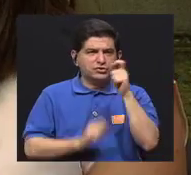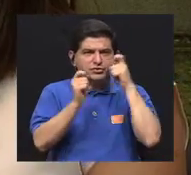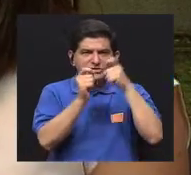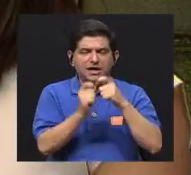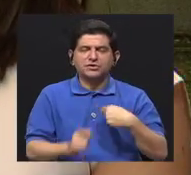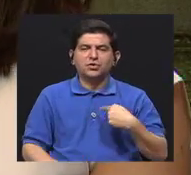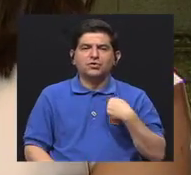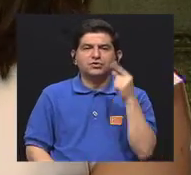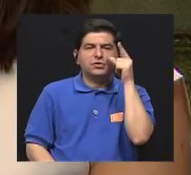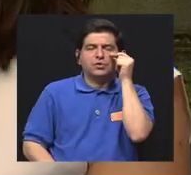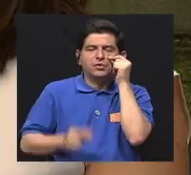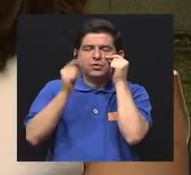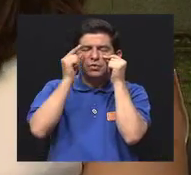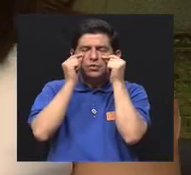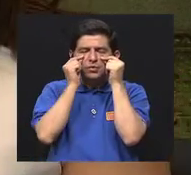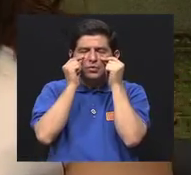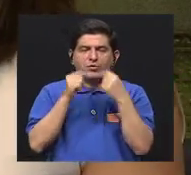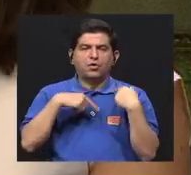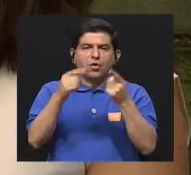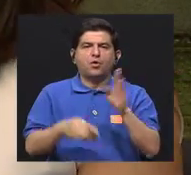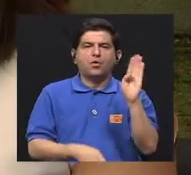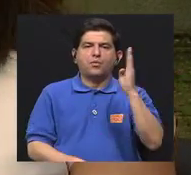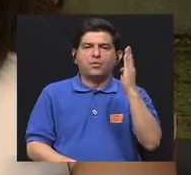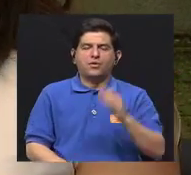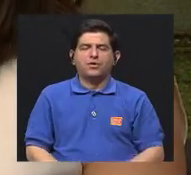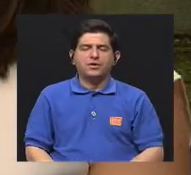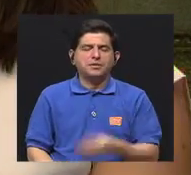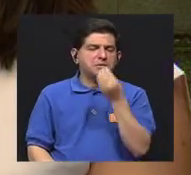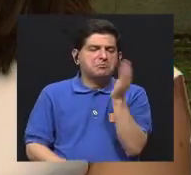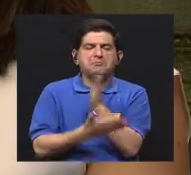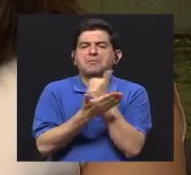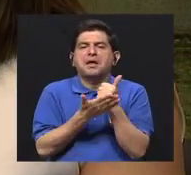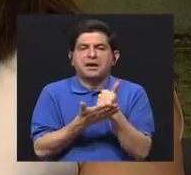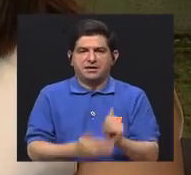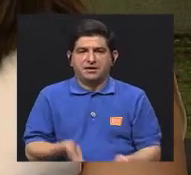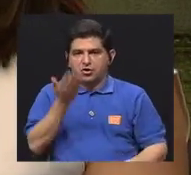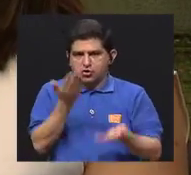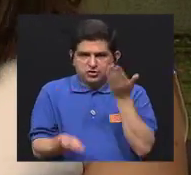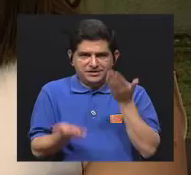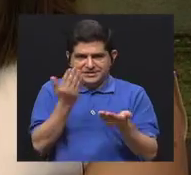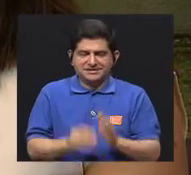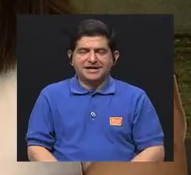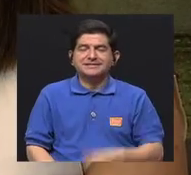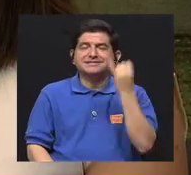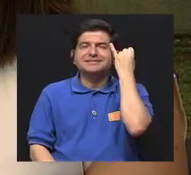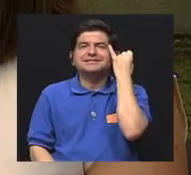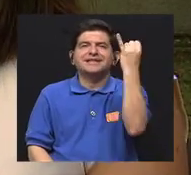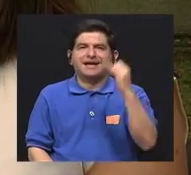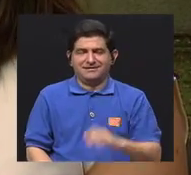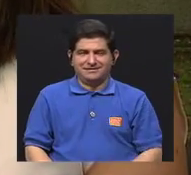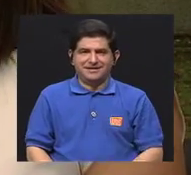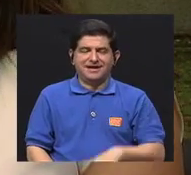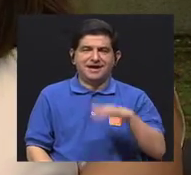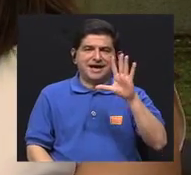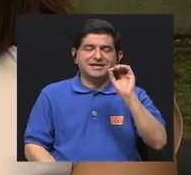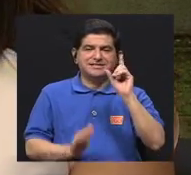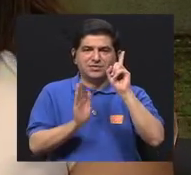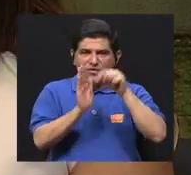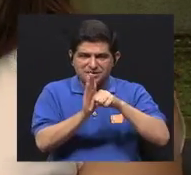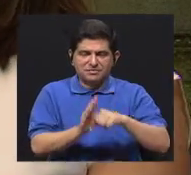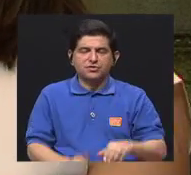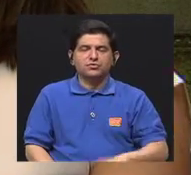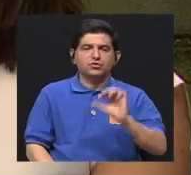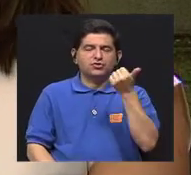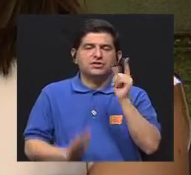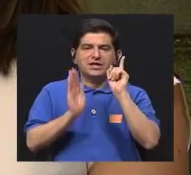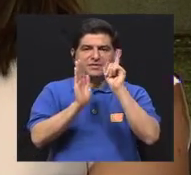cerrar los ojos, o ir al baño, o prepararme una merienda, algo así. Idealmente cada 50 minutos tomarme